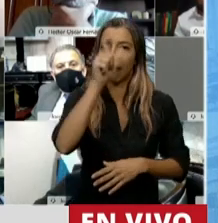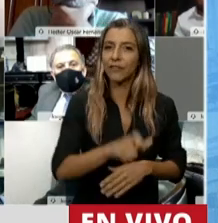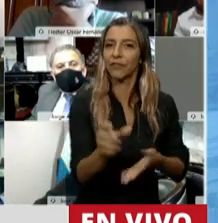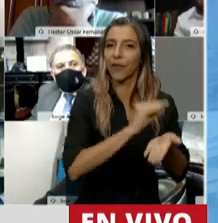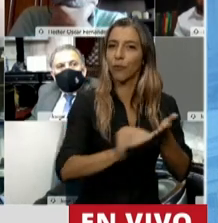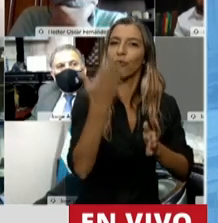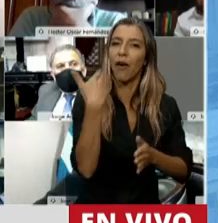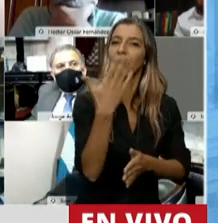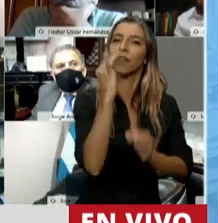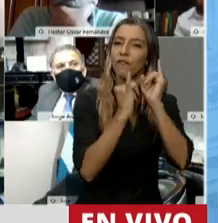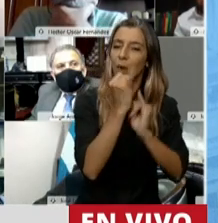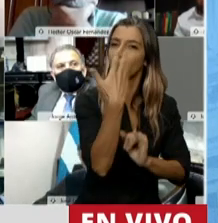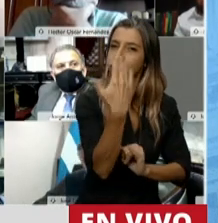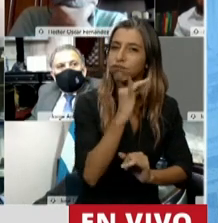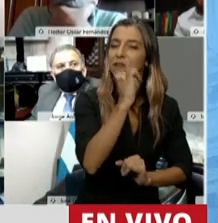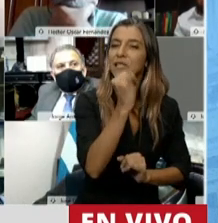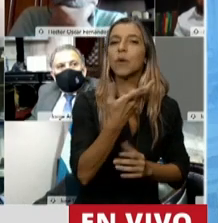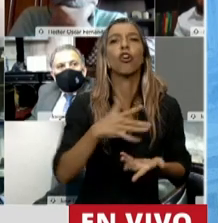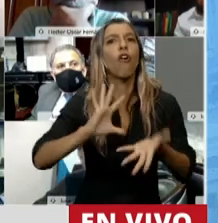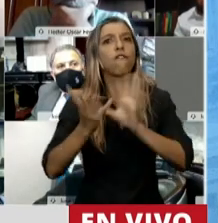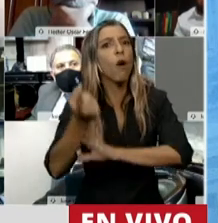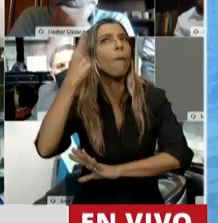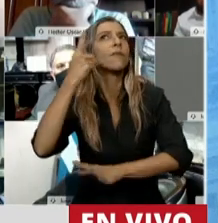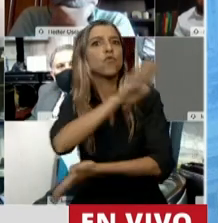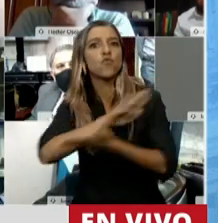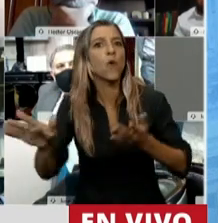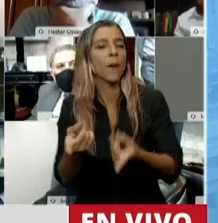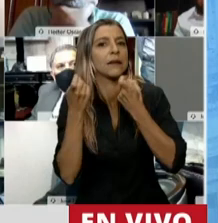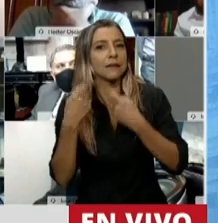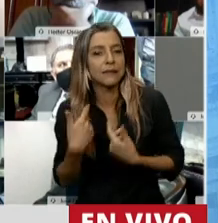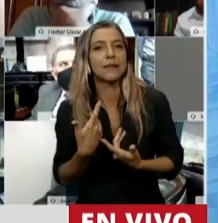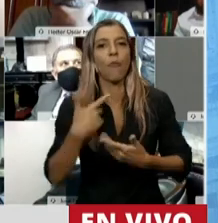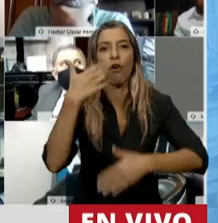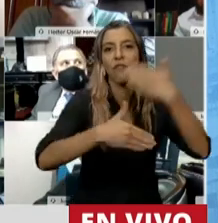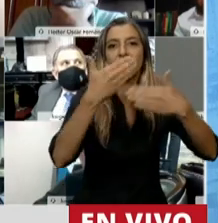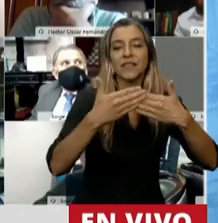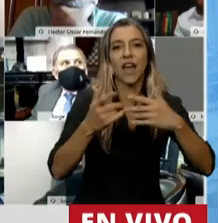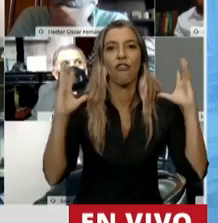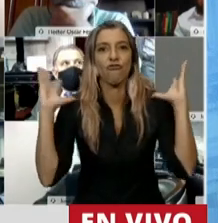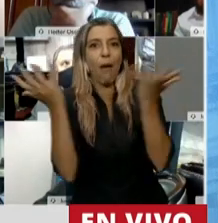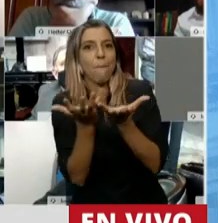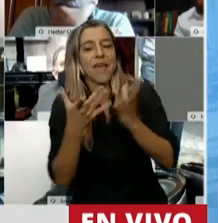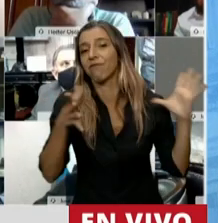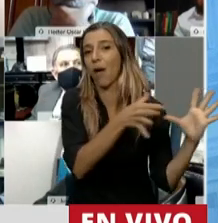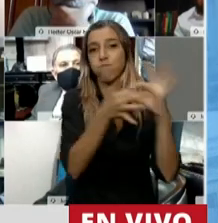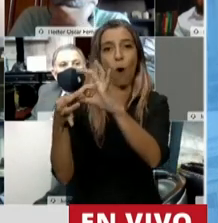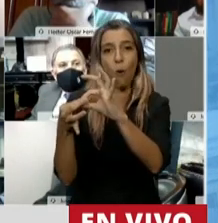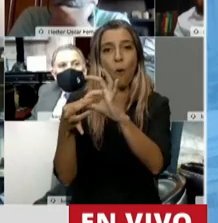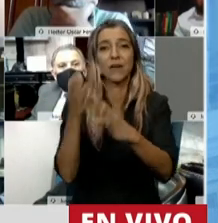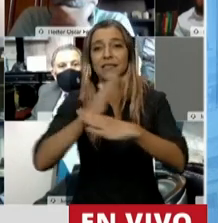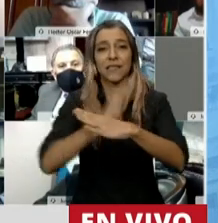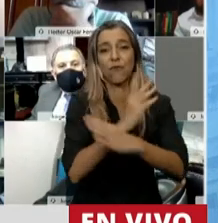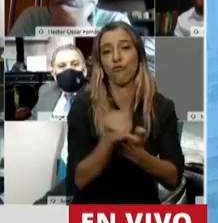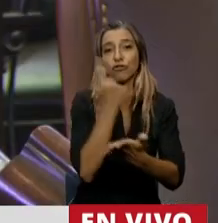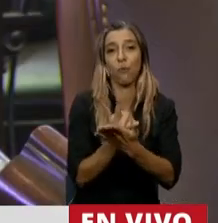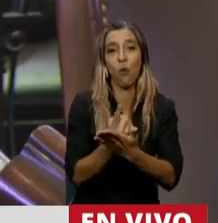empezar a construir un nuevo paradigma. Hay que empezar a entender que desarrollo y ecología no son más contradictorios, porque el mal desarrollo nos